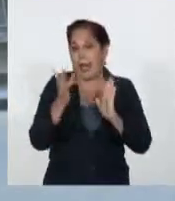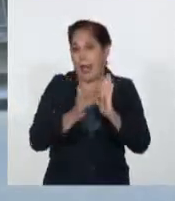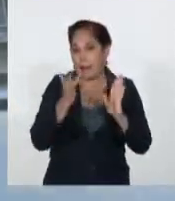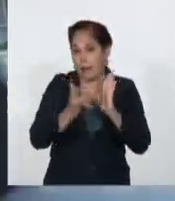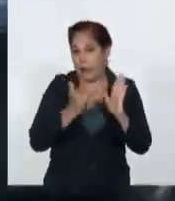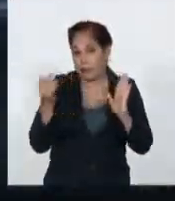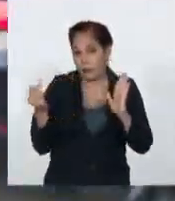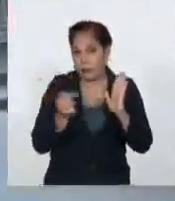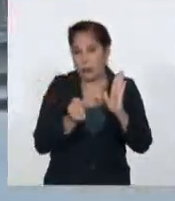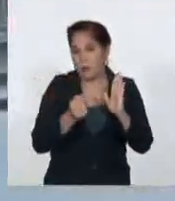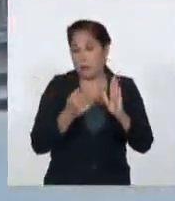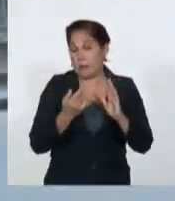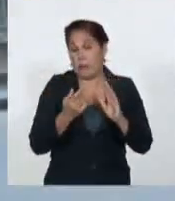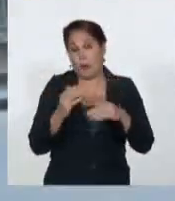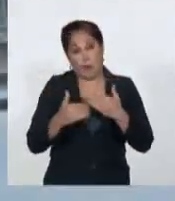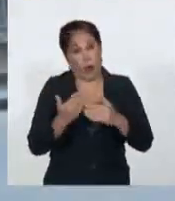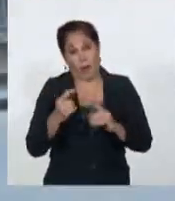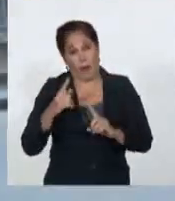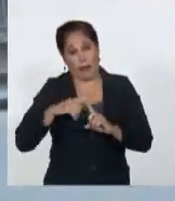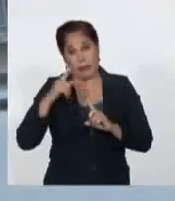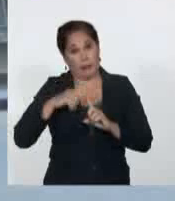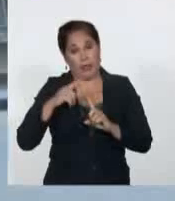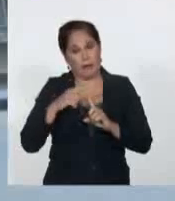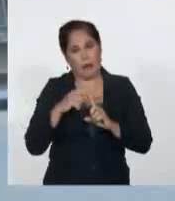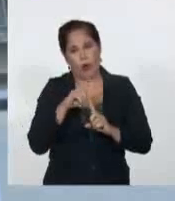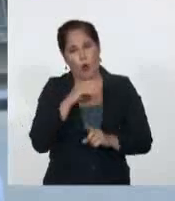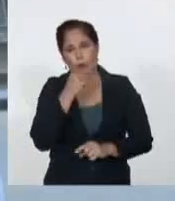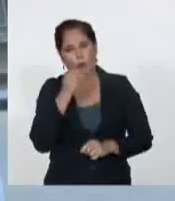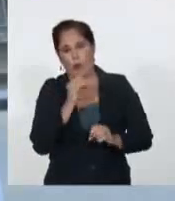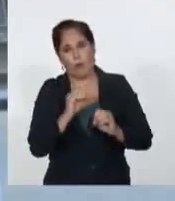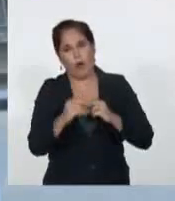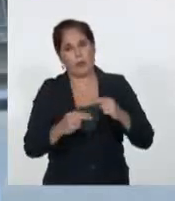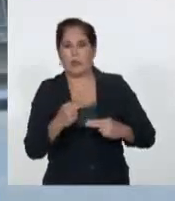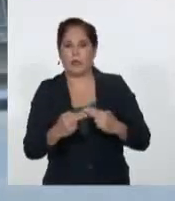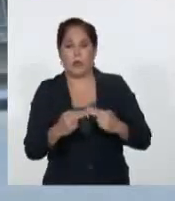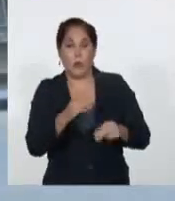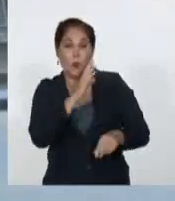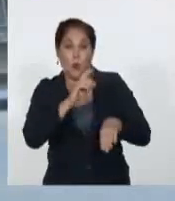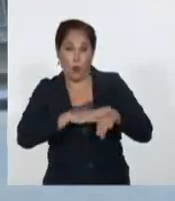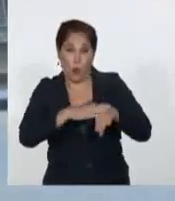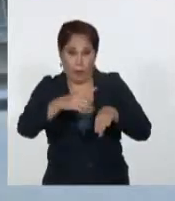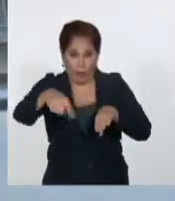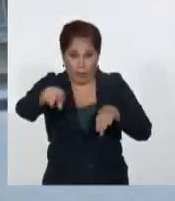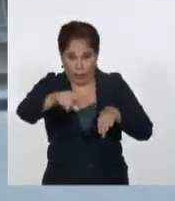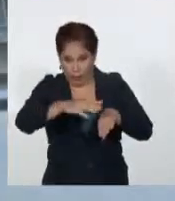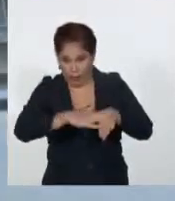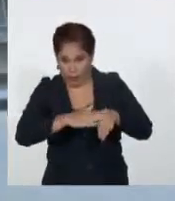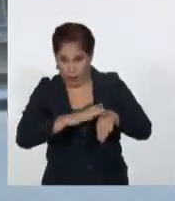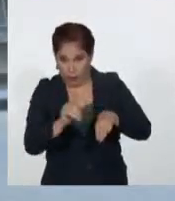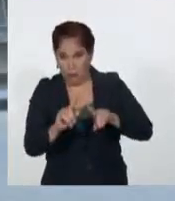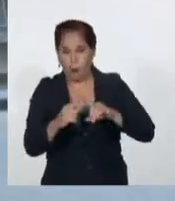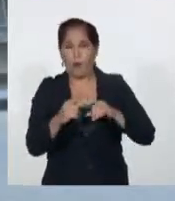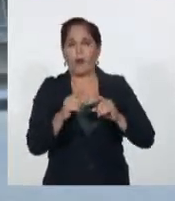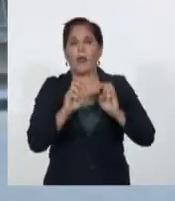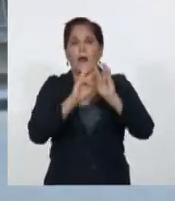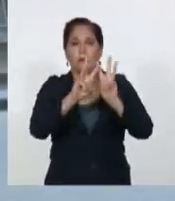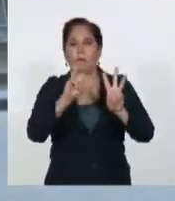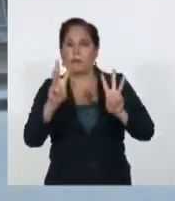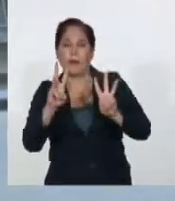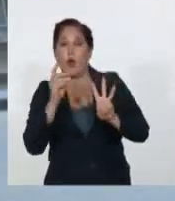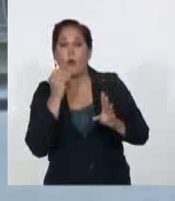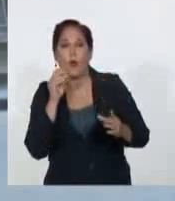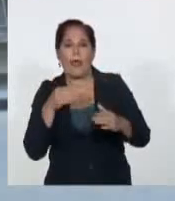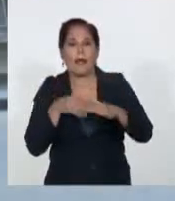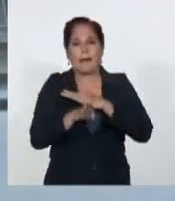cual por problemas técnicos de los organizadores no pudimos complementar porque la página no podíamos acceder